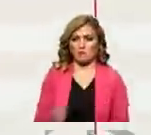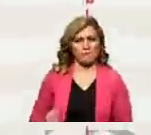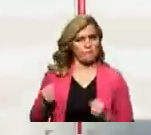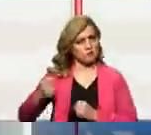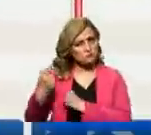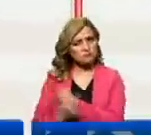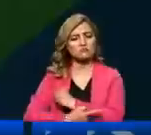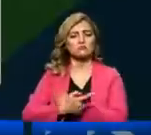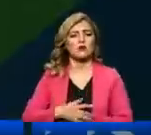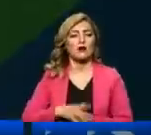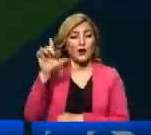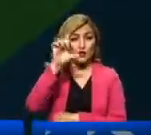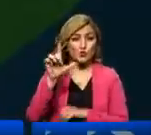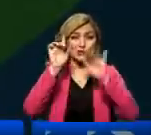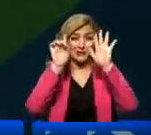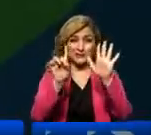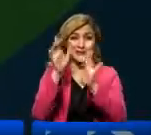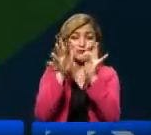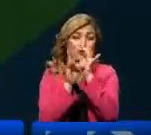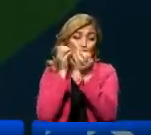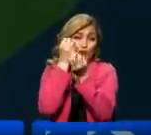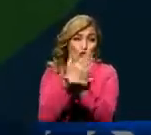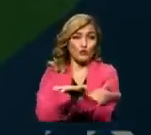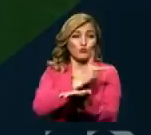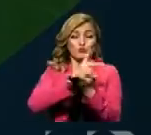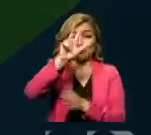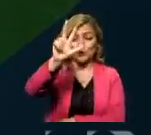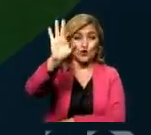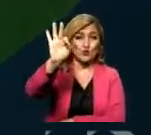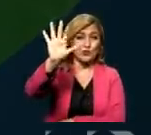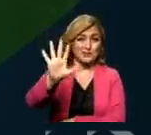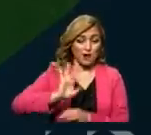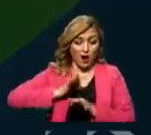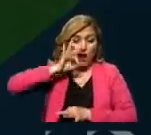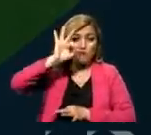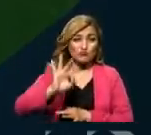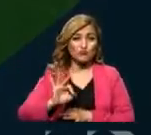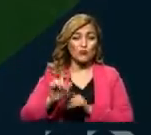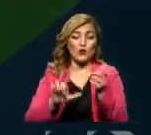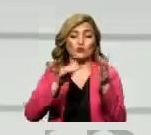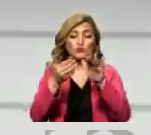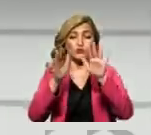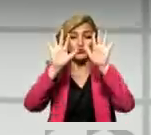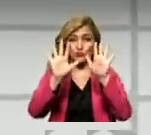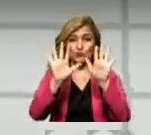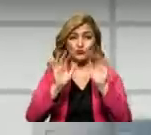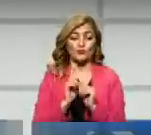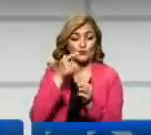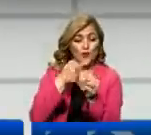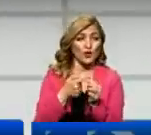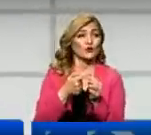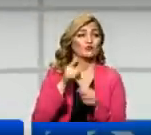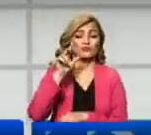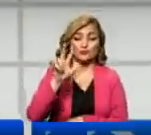día lunes 6 de abril, Pichincha registra 395 contagios y 10 fallecidos. Y solo Quito